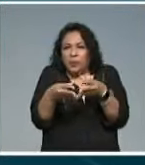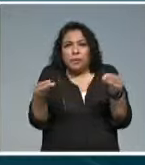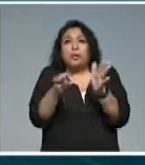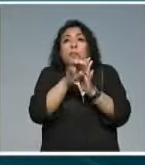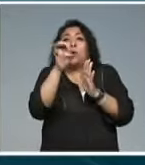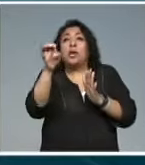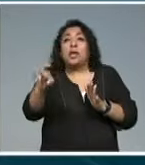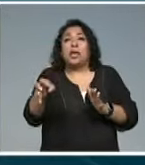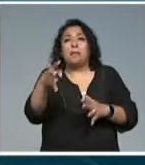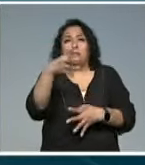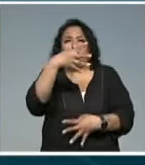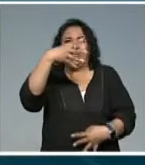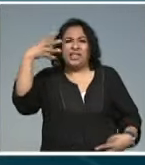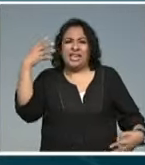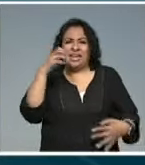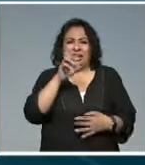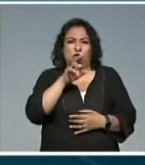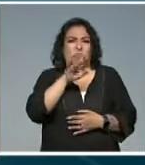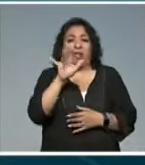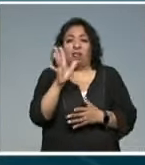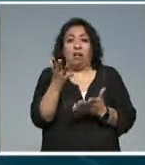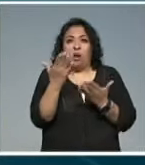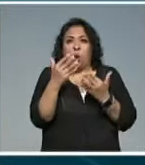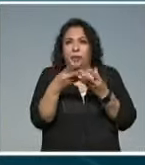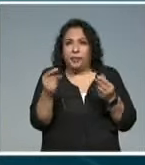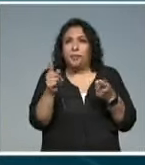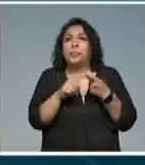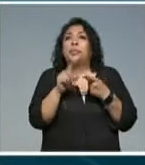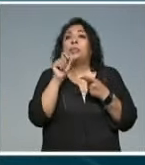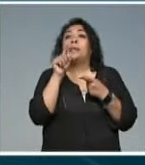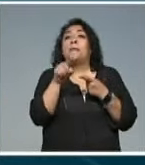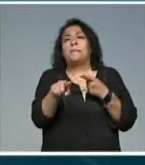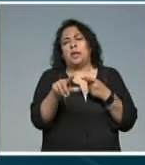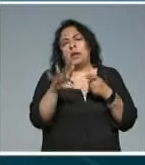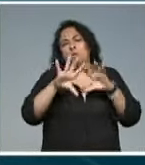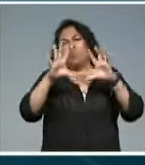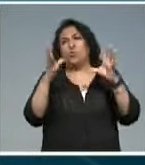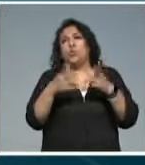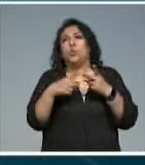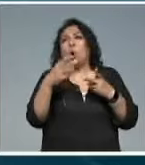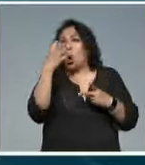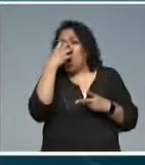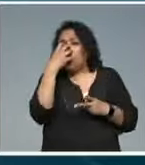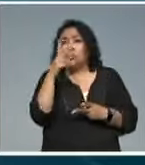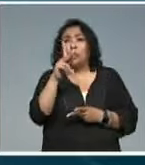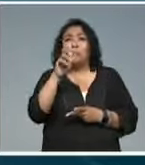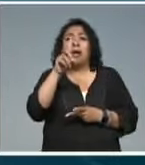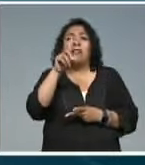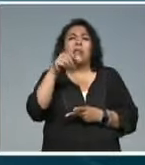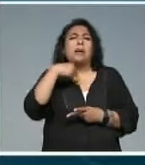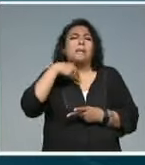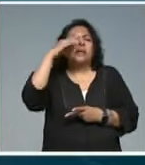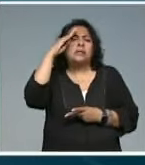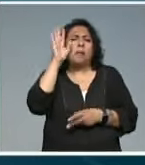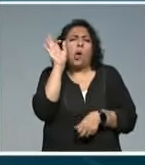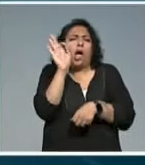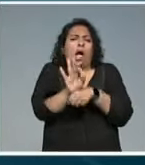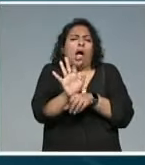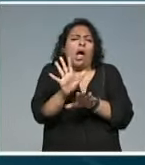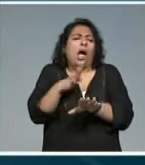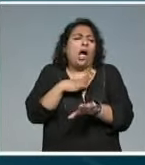por ejemplo el tigre de Sumatra, que prácticamente ya no existe. También hablando a nivel global, el oso panda, que uno pensaría que es una especie